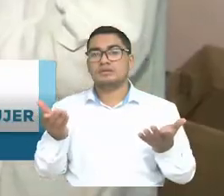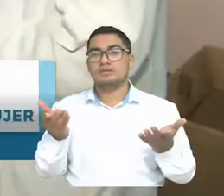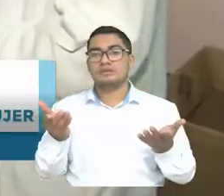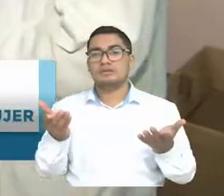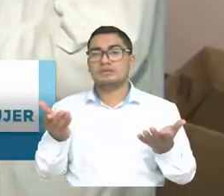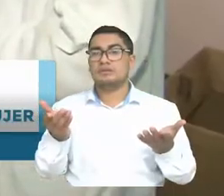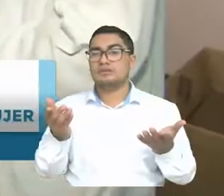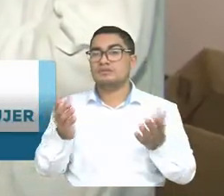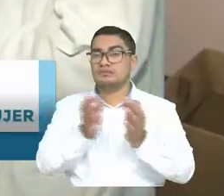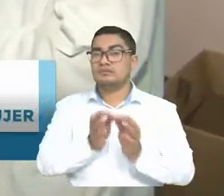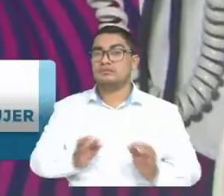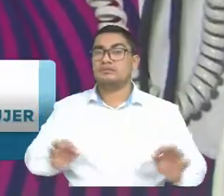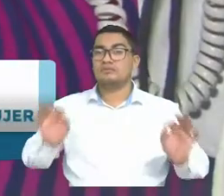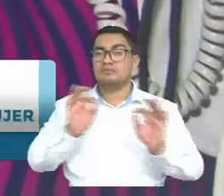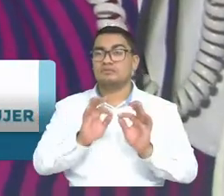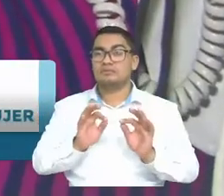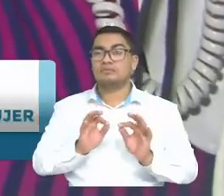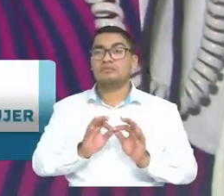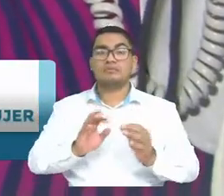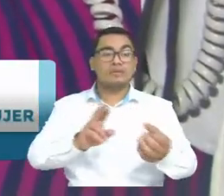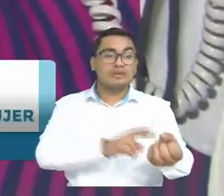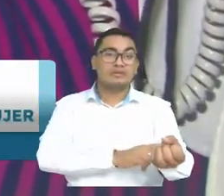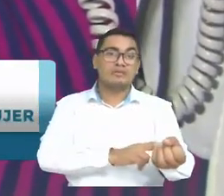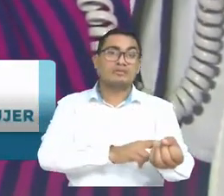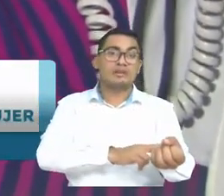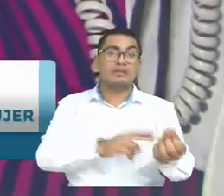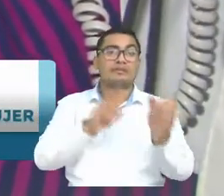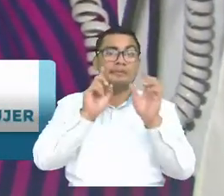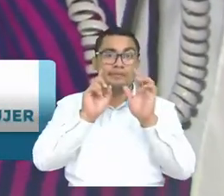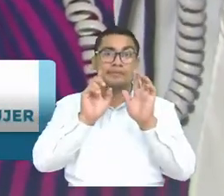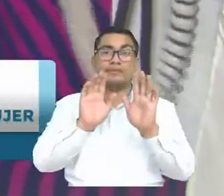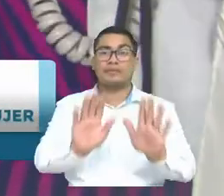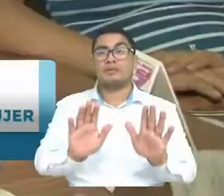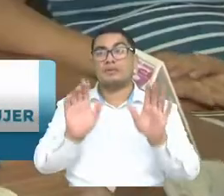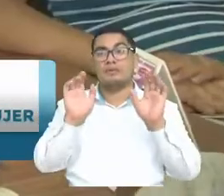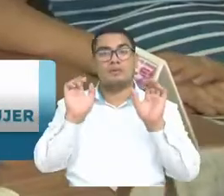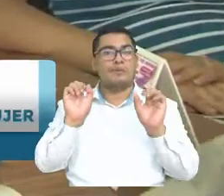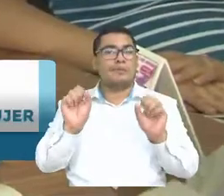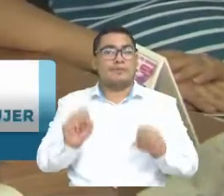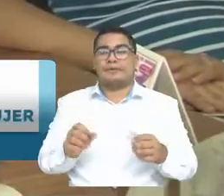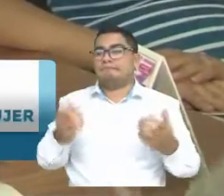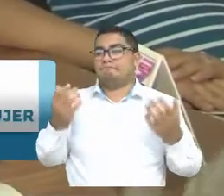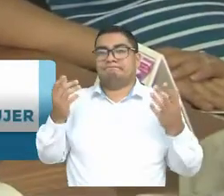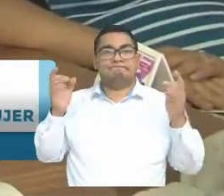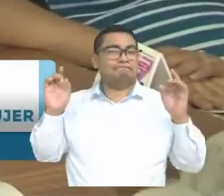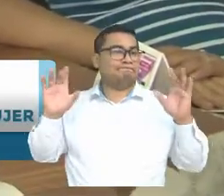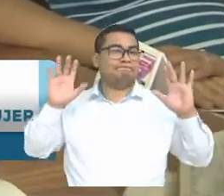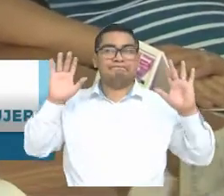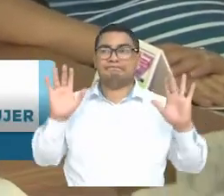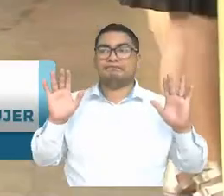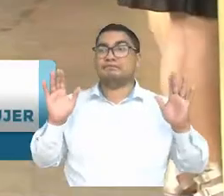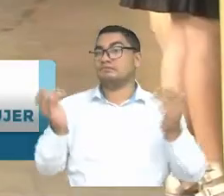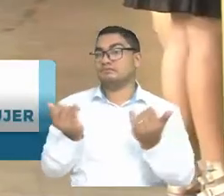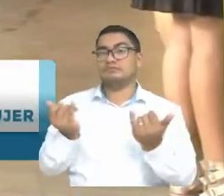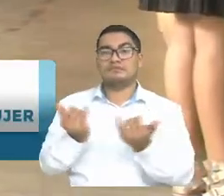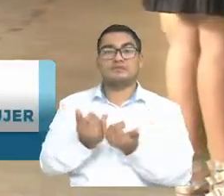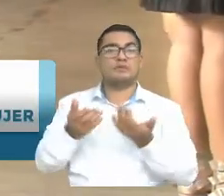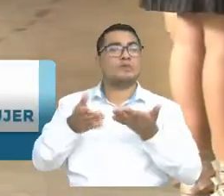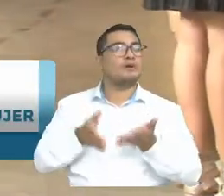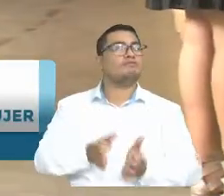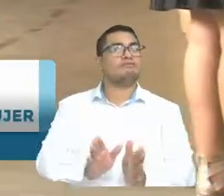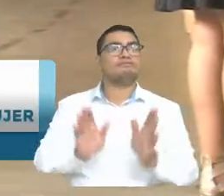tenemos que tener muy en cuenta lo que es la diabetes gestacional también. Ya, se puede dar en cualquier momento. Se puede dar en el momento. Incluso en el parto. Correcto. ¿No? O